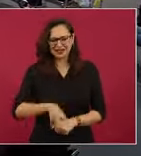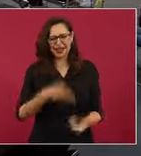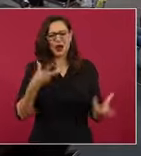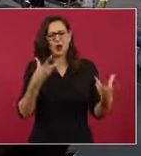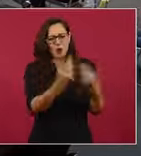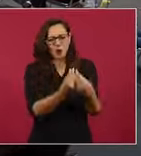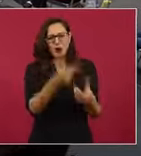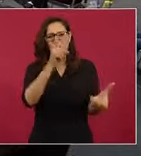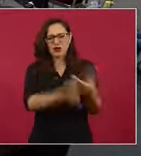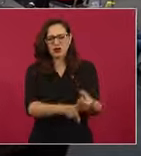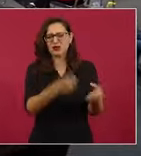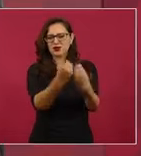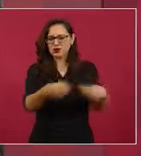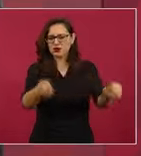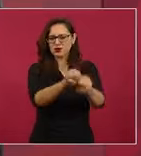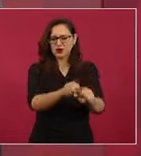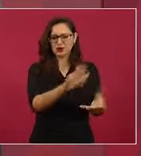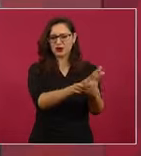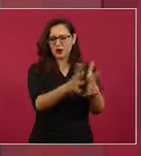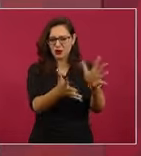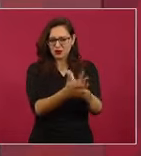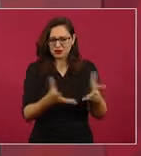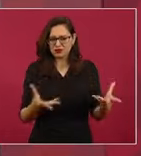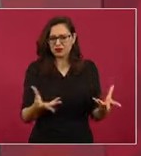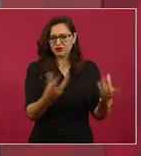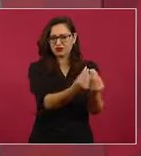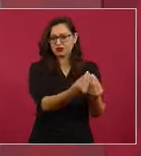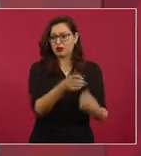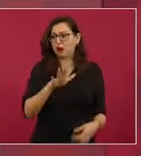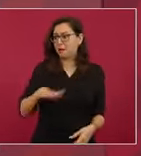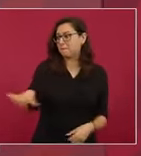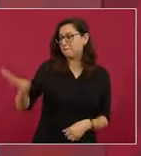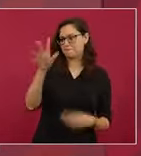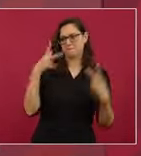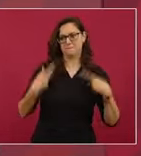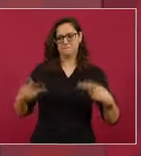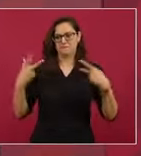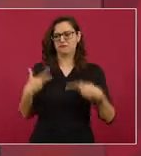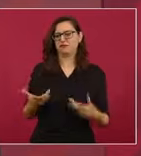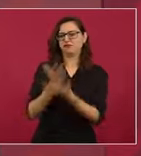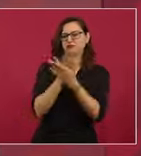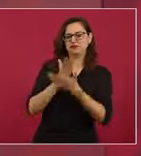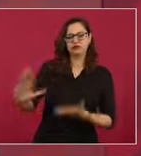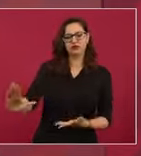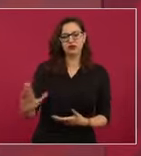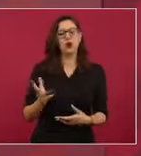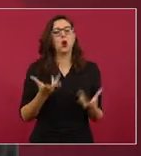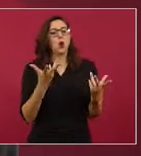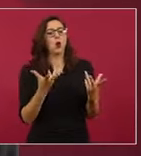que no es el pueblo su partido, son las élites.